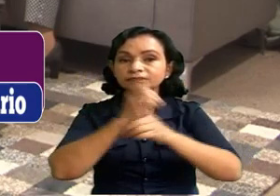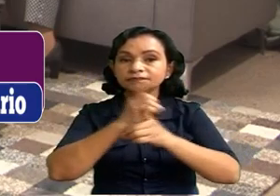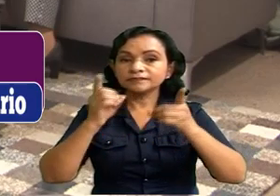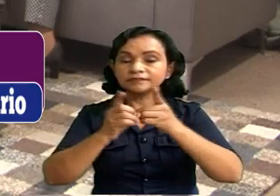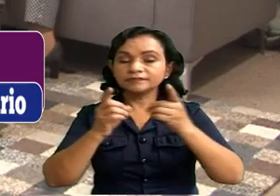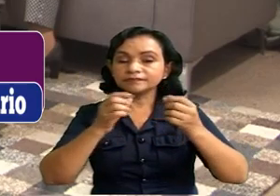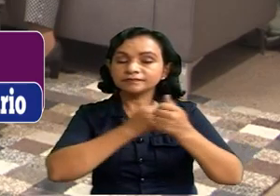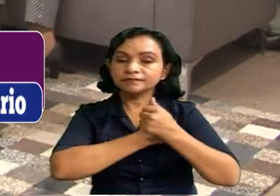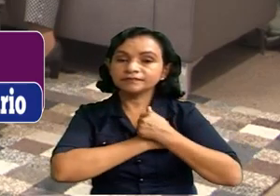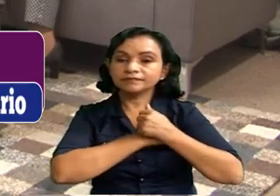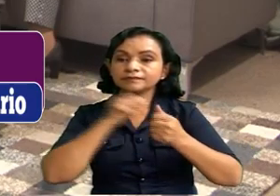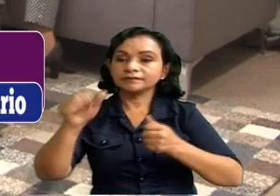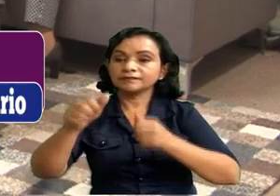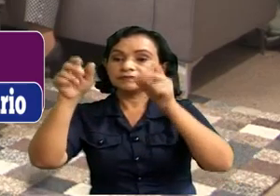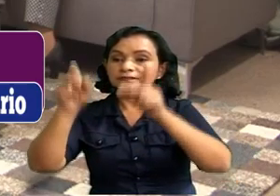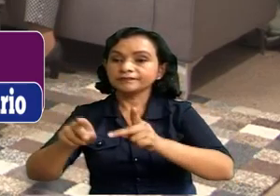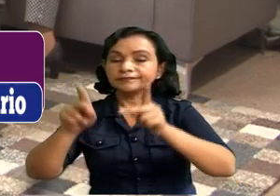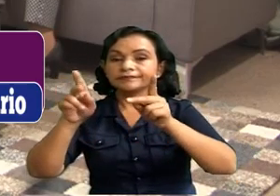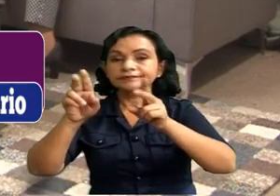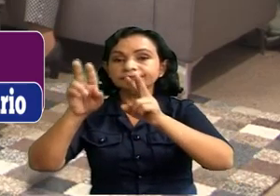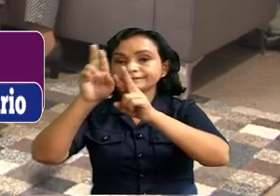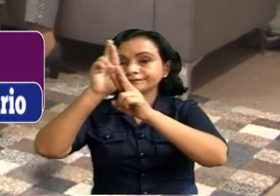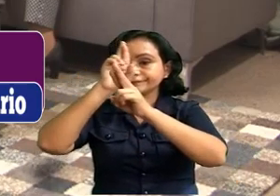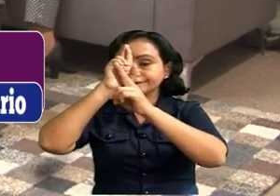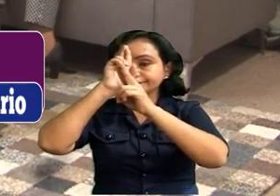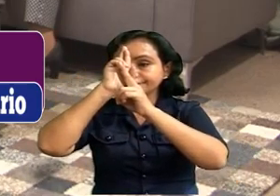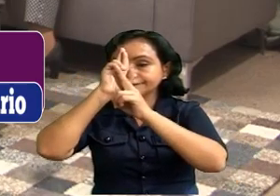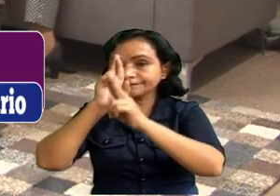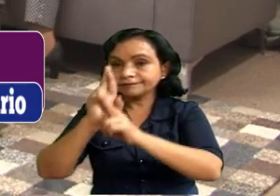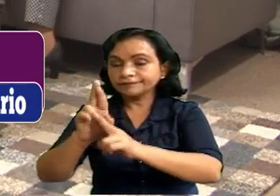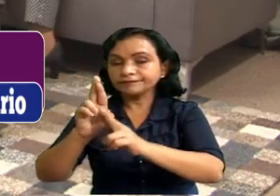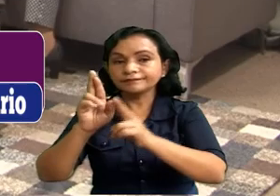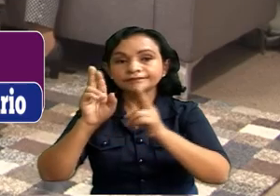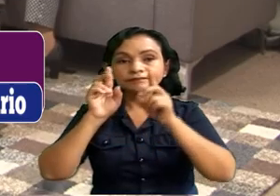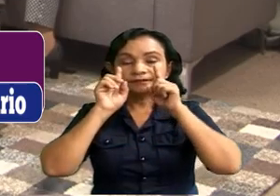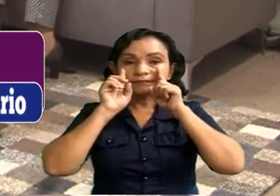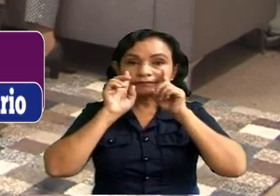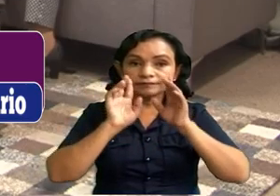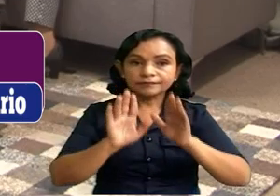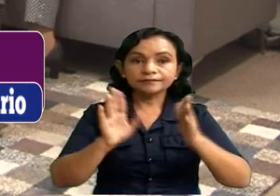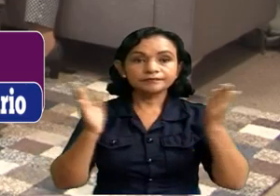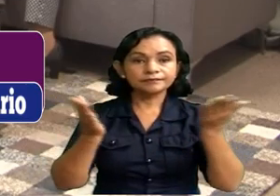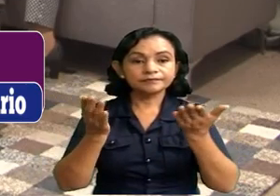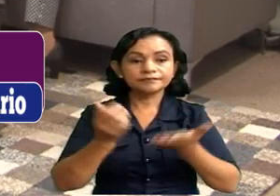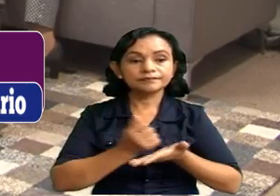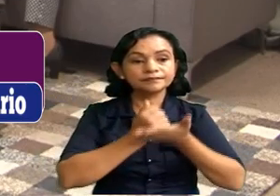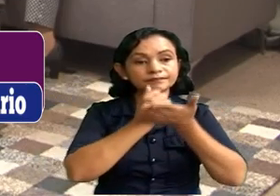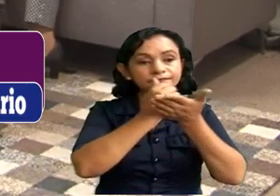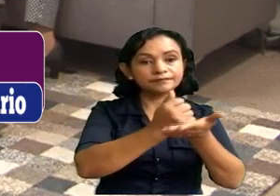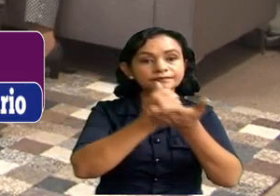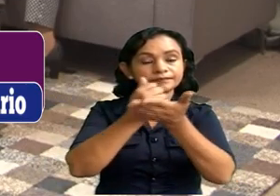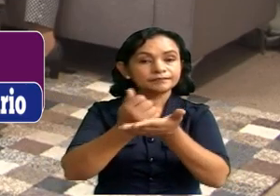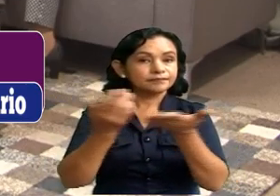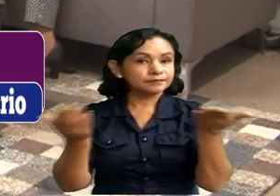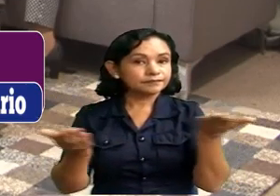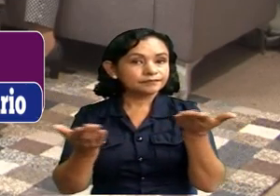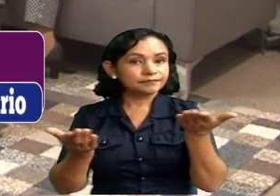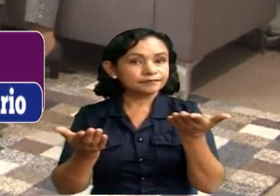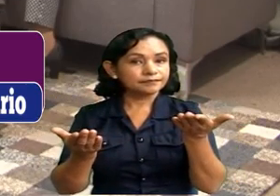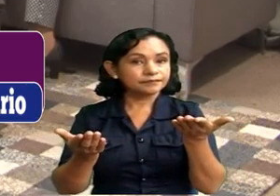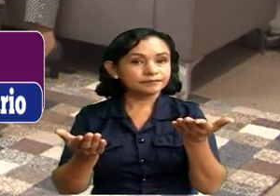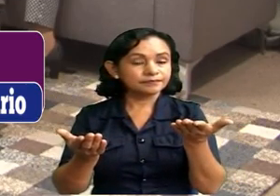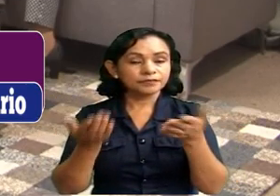nuestro prójimo con respeto, con consideración y darle una ayuda solidaria, pero no desde el punto